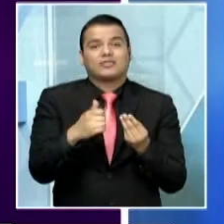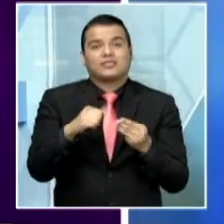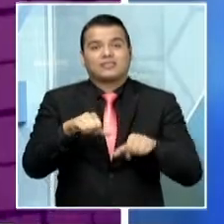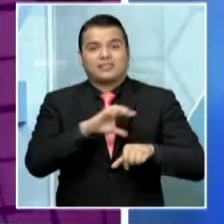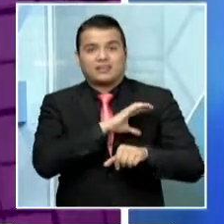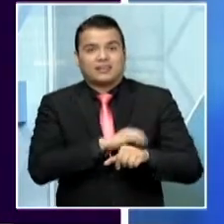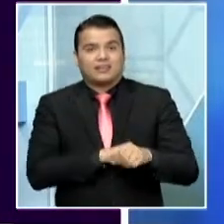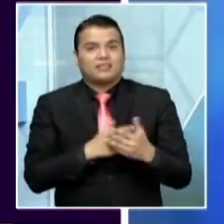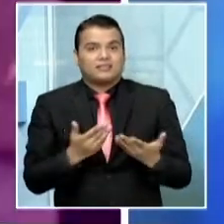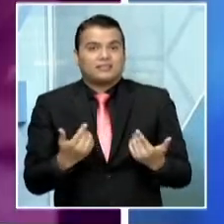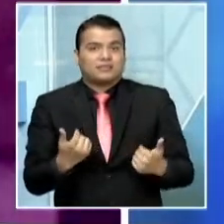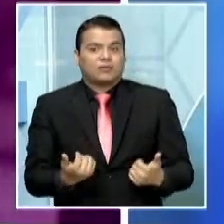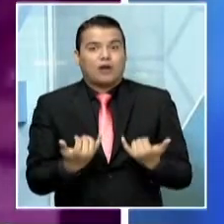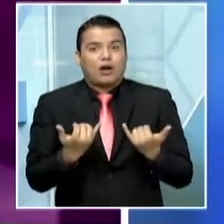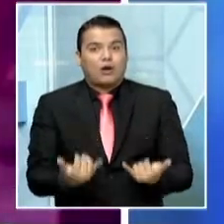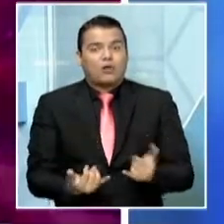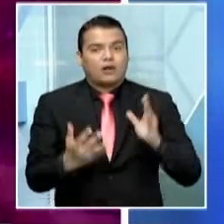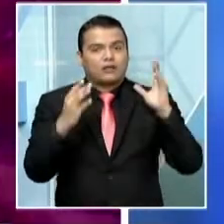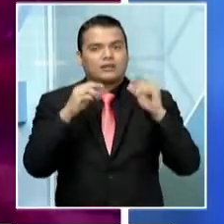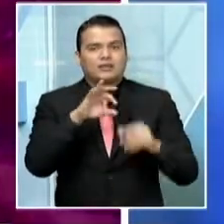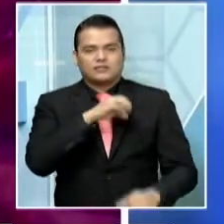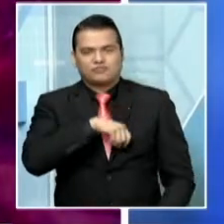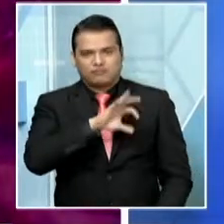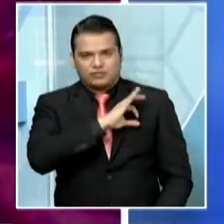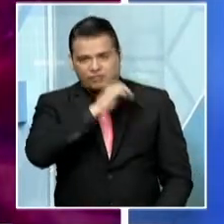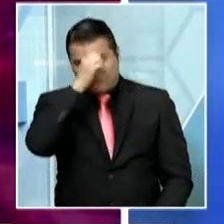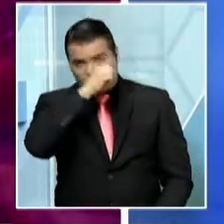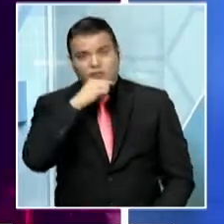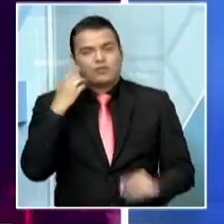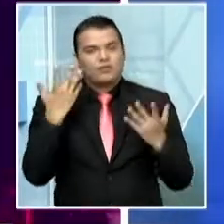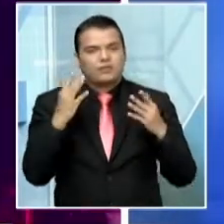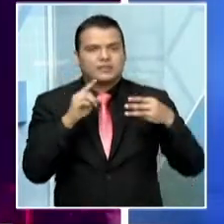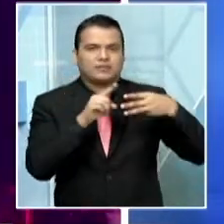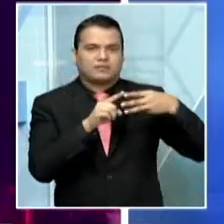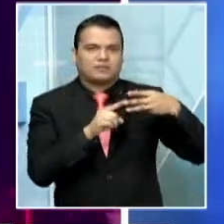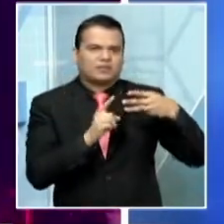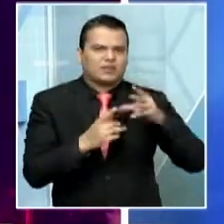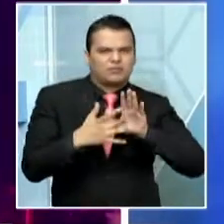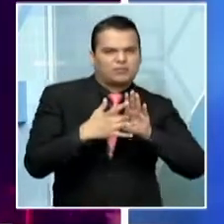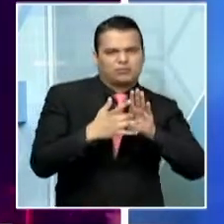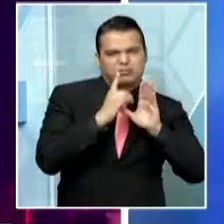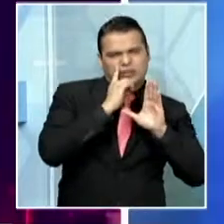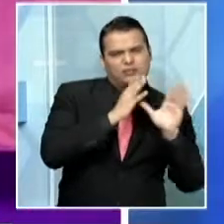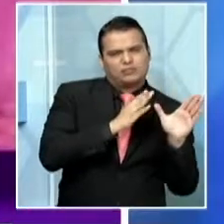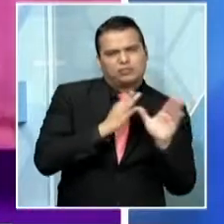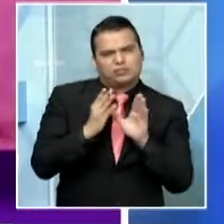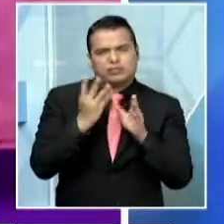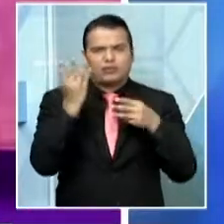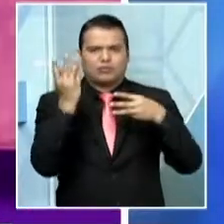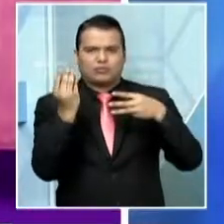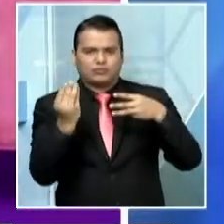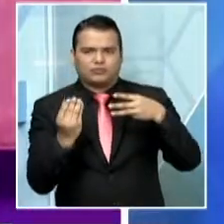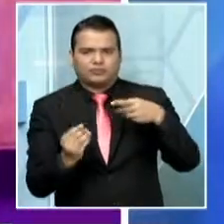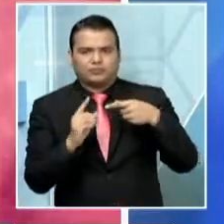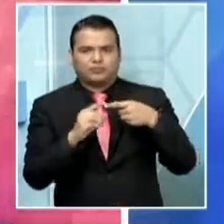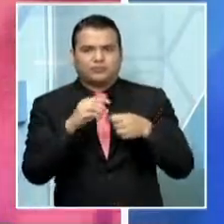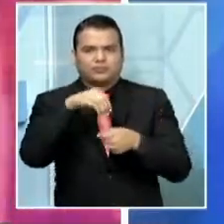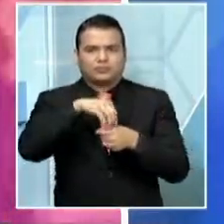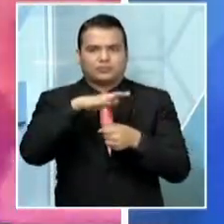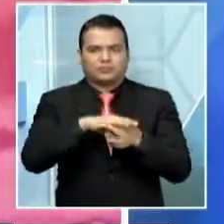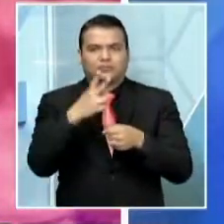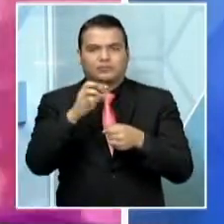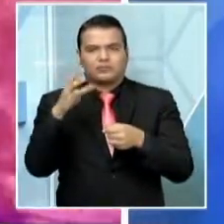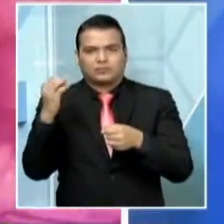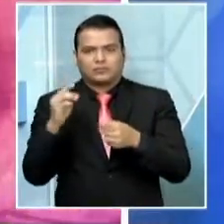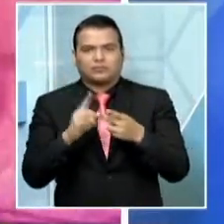esperada puesta en escena de los tres shows especiales con participación de varias escuelas de baile de la ciudad se trata de distrito 2020 salsa viral